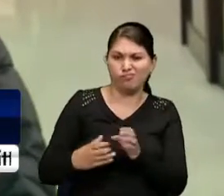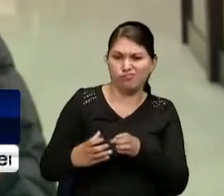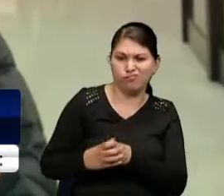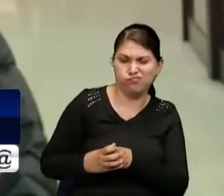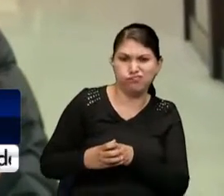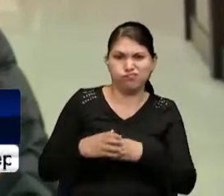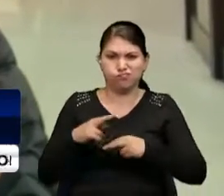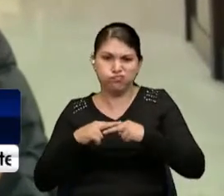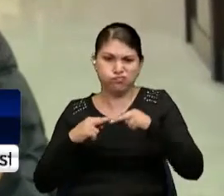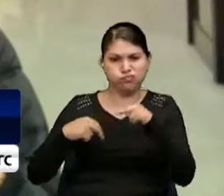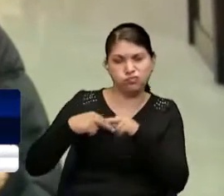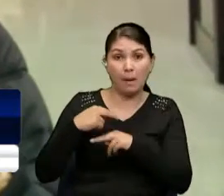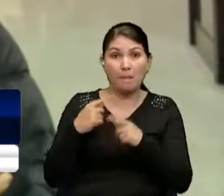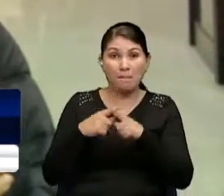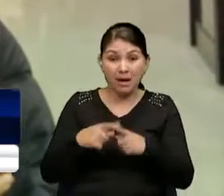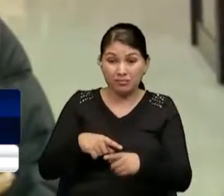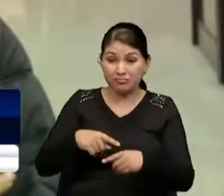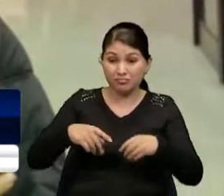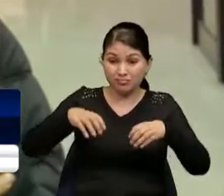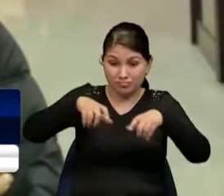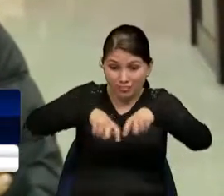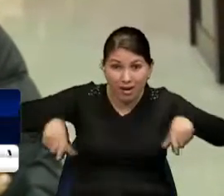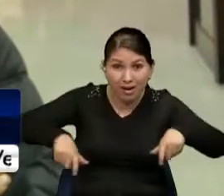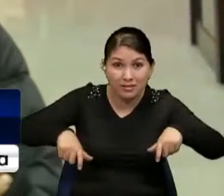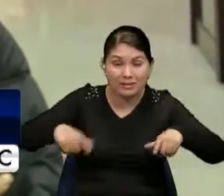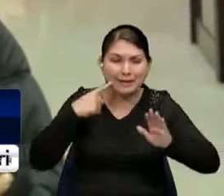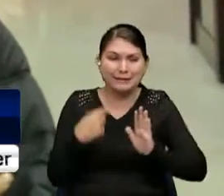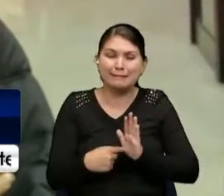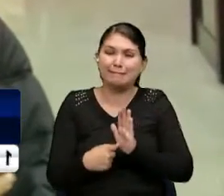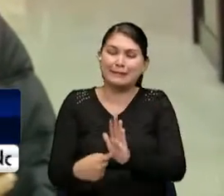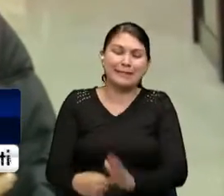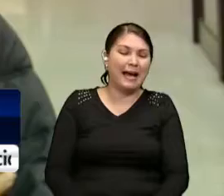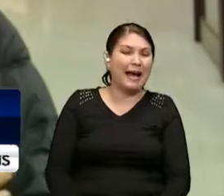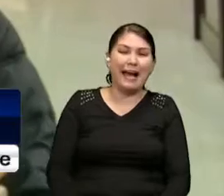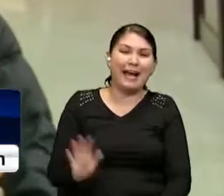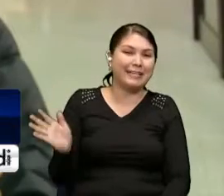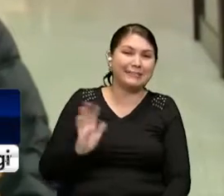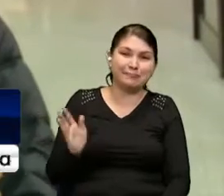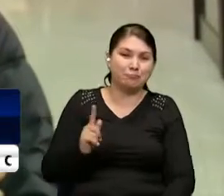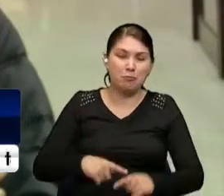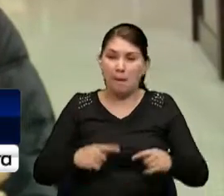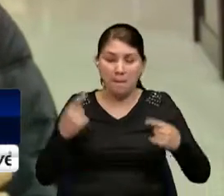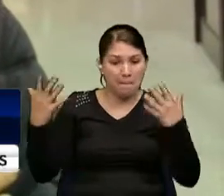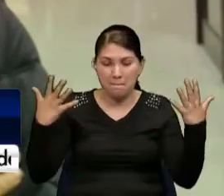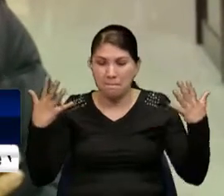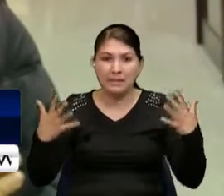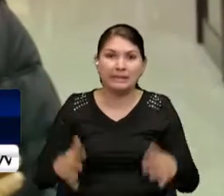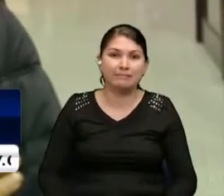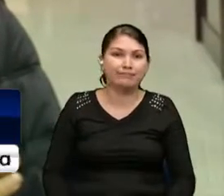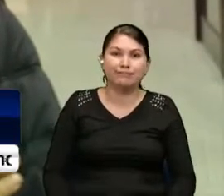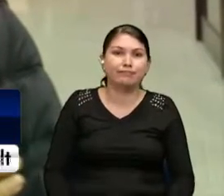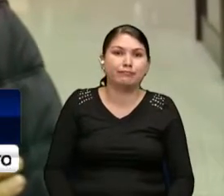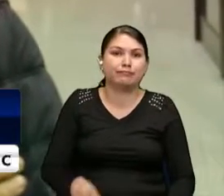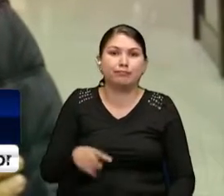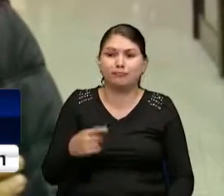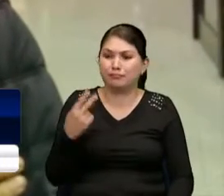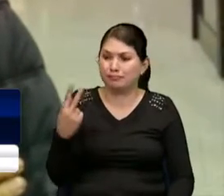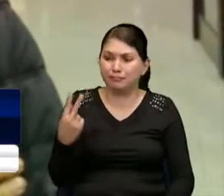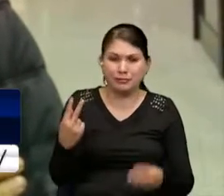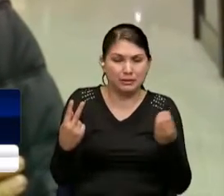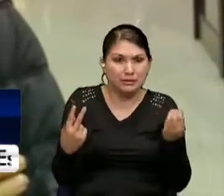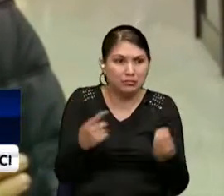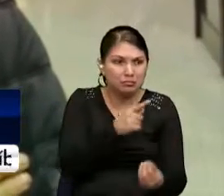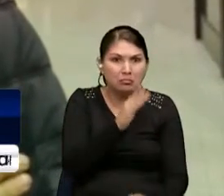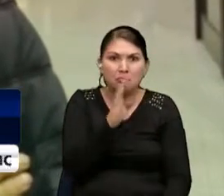pero ya en la cancha demostró que no no tiene cómo reaccionar y estaba perdiendo 2 a 0 con bélica de una